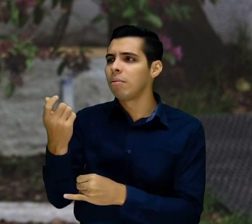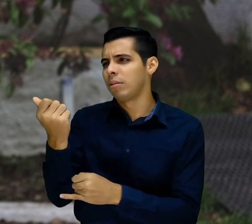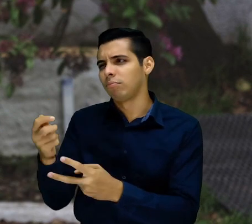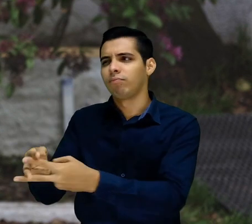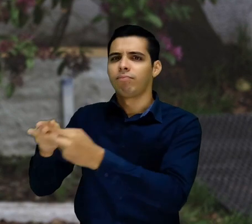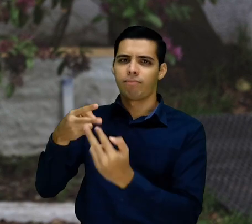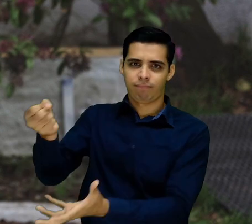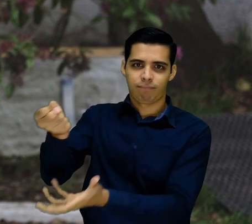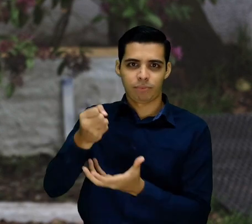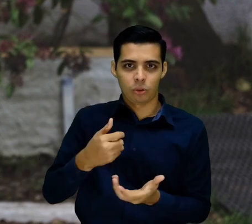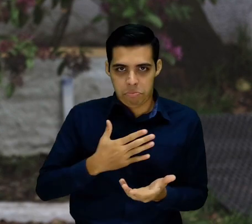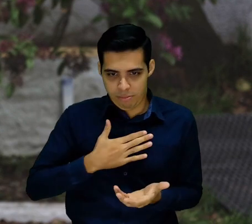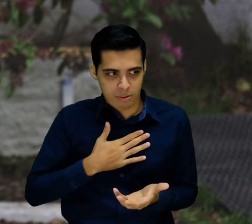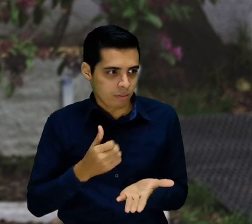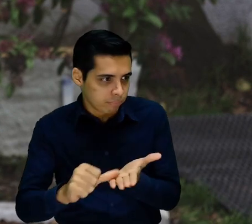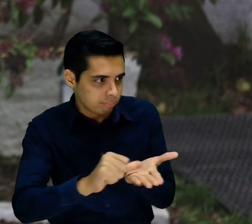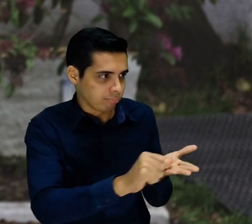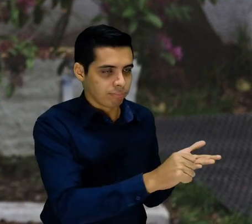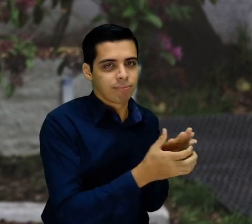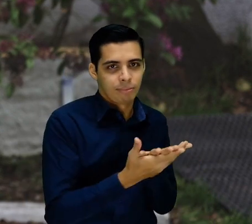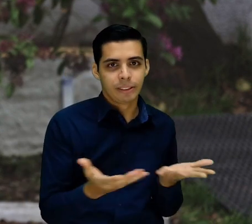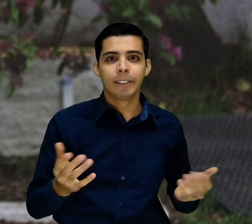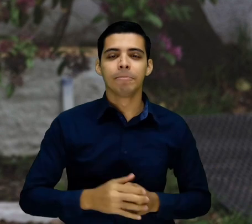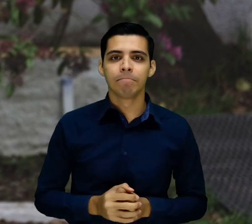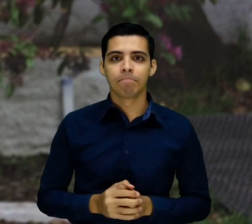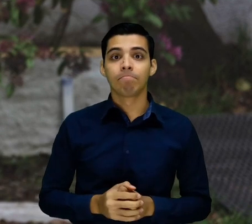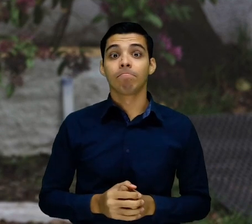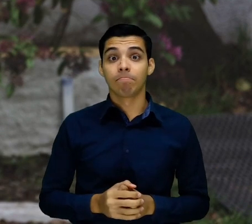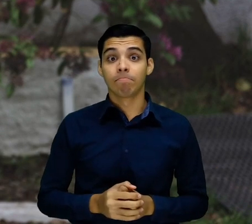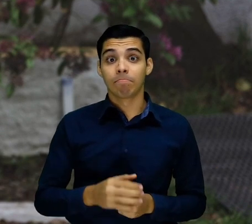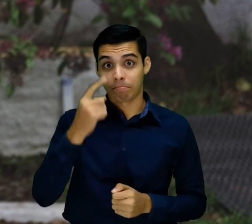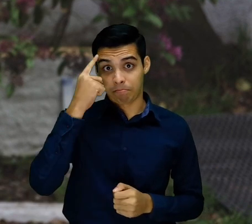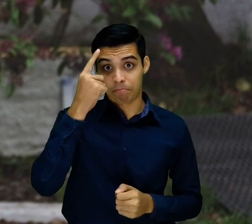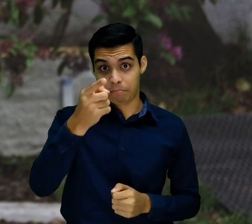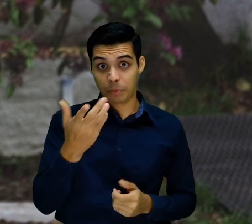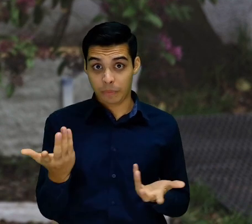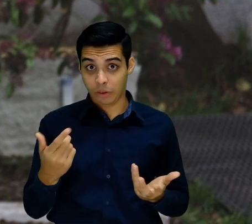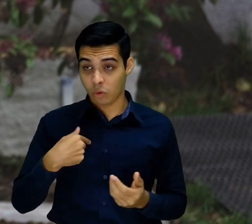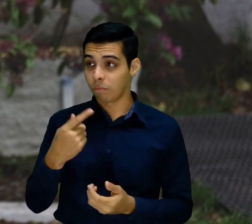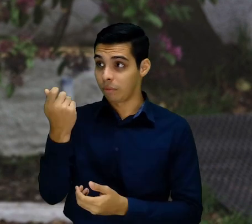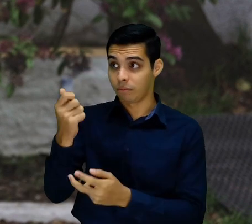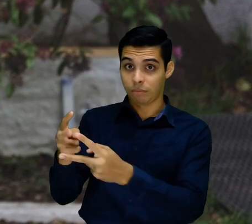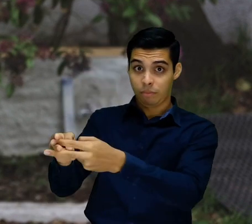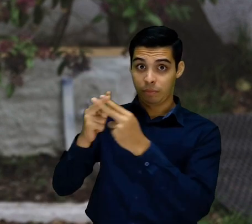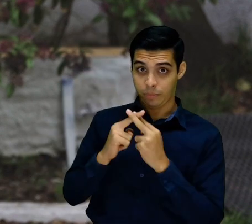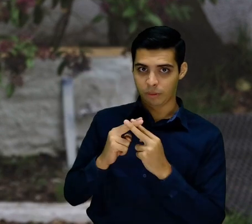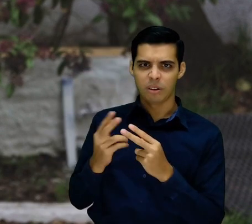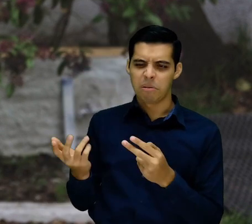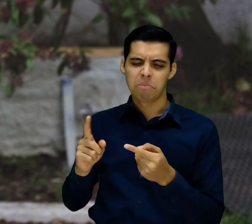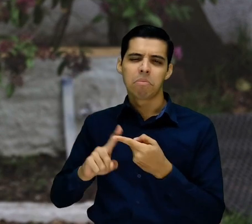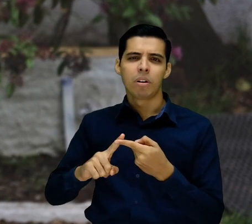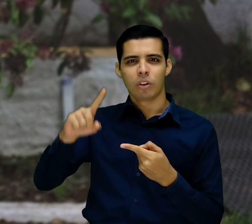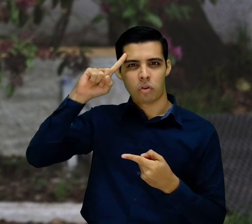Monetario Internacional y el Banco Interamericano de Desarrollo. Y como todo, tiene su clasificación. Por una parte del ring tenemos